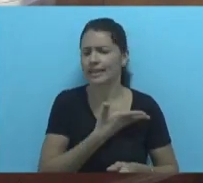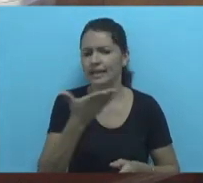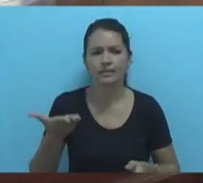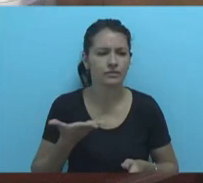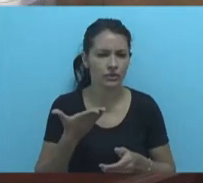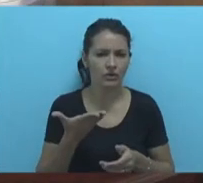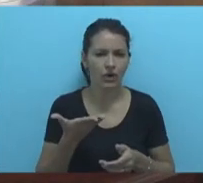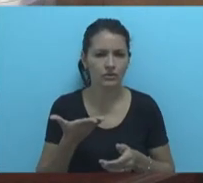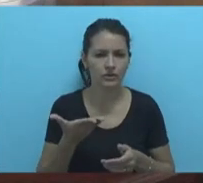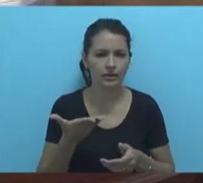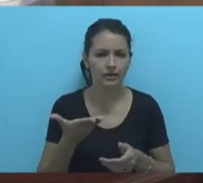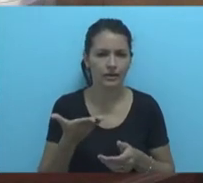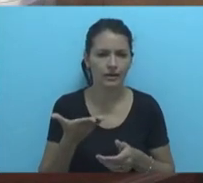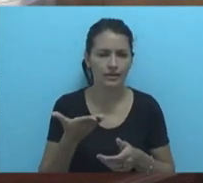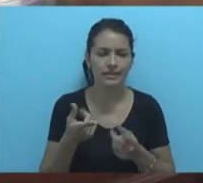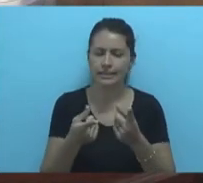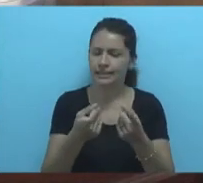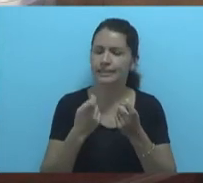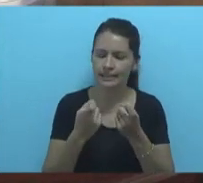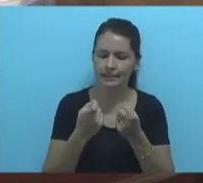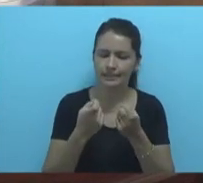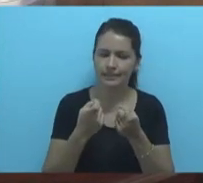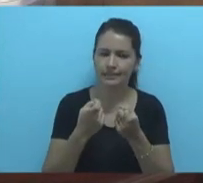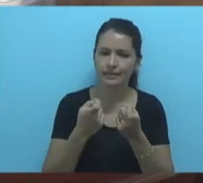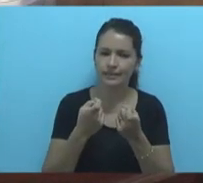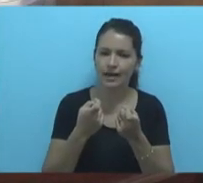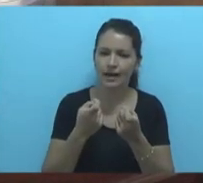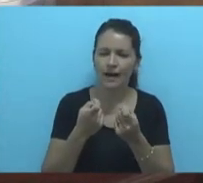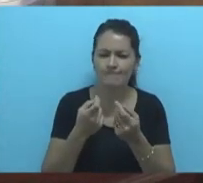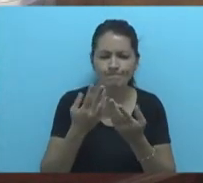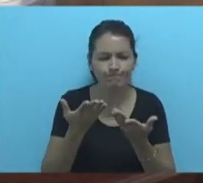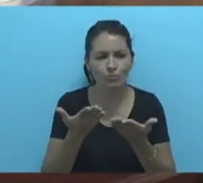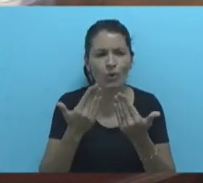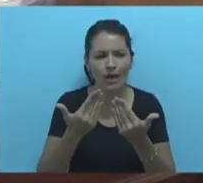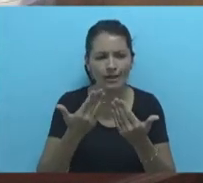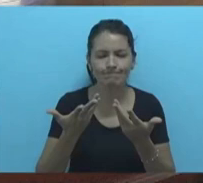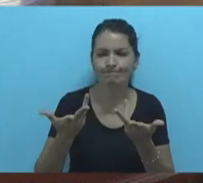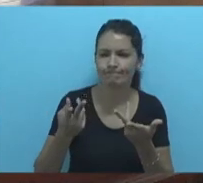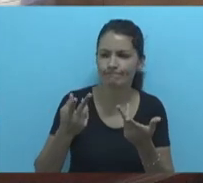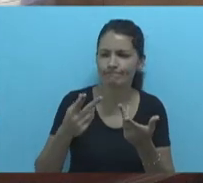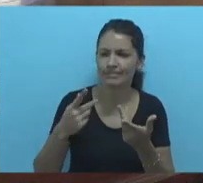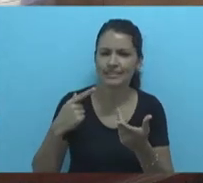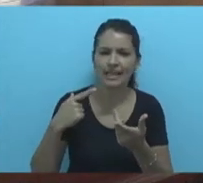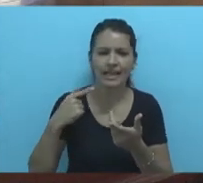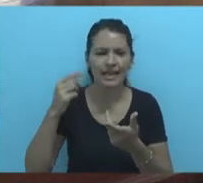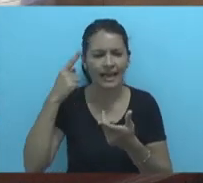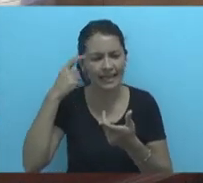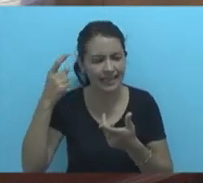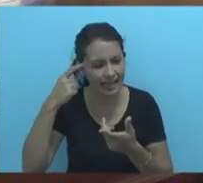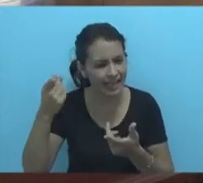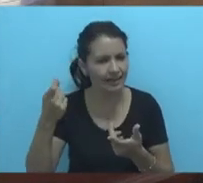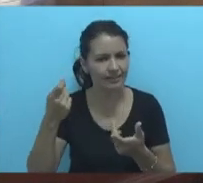instituciones democráticas y para eso sostenemos que es indispensable que contemos con un sistema de justicia que tenga